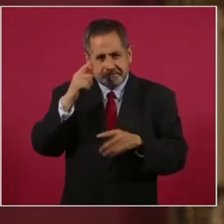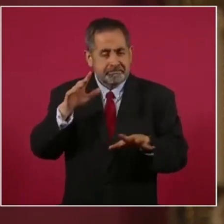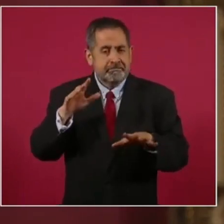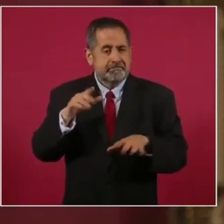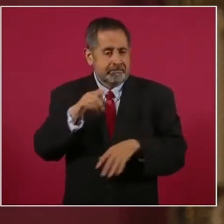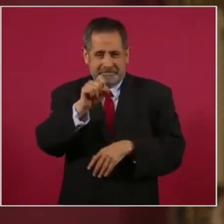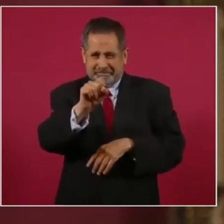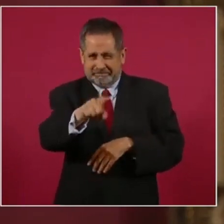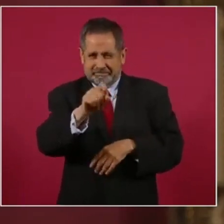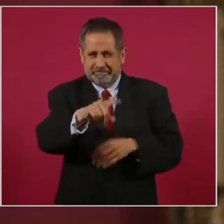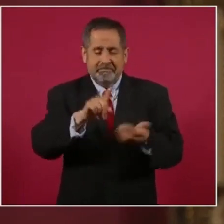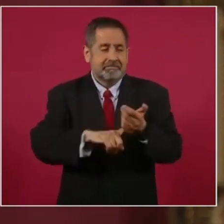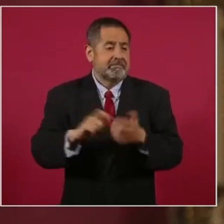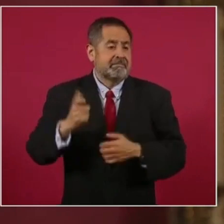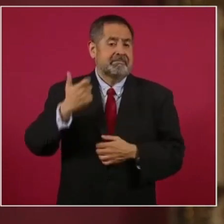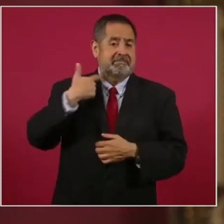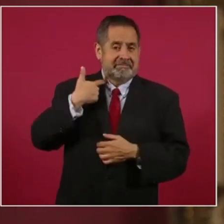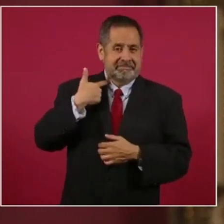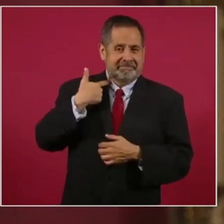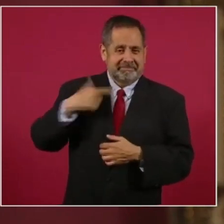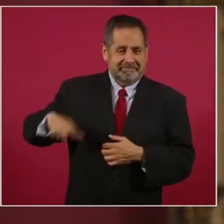energética del sexenio pasado.